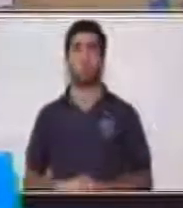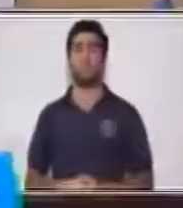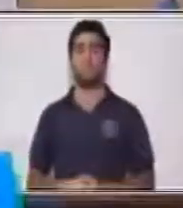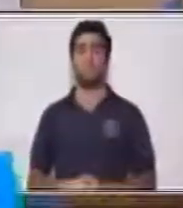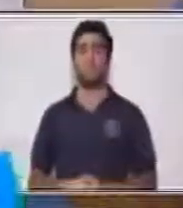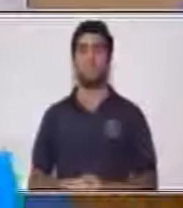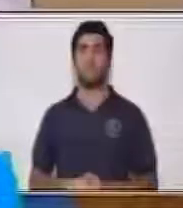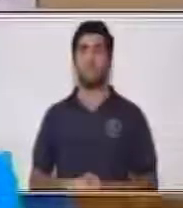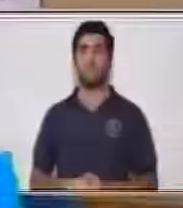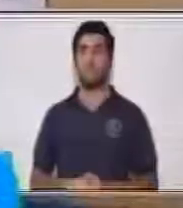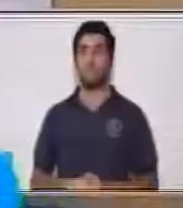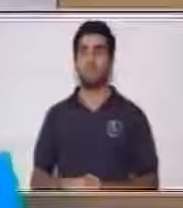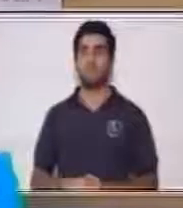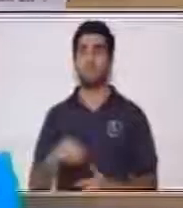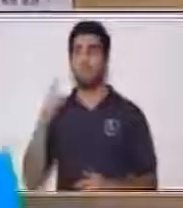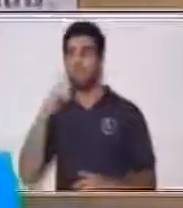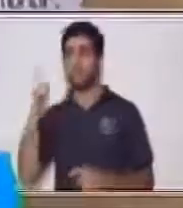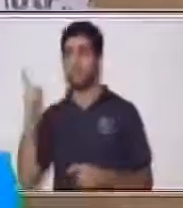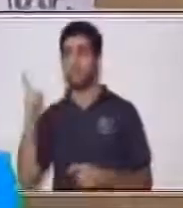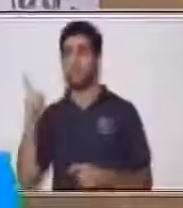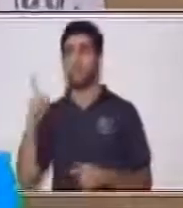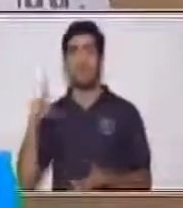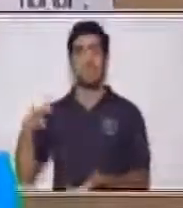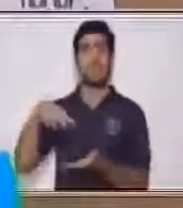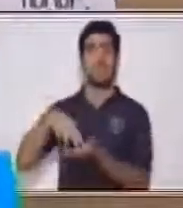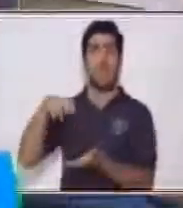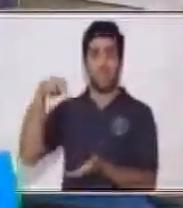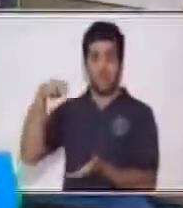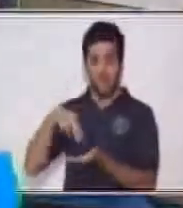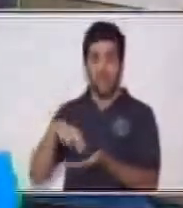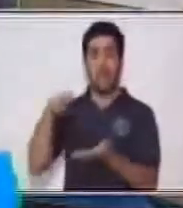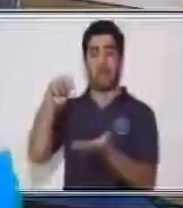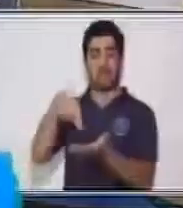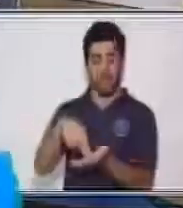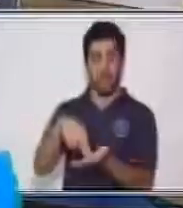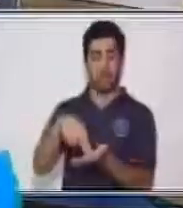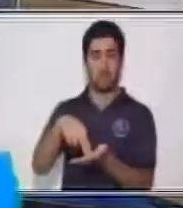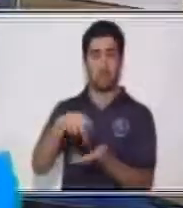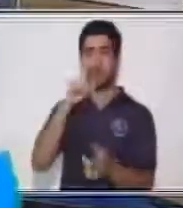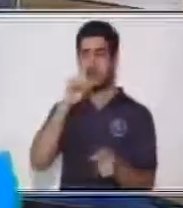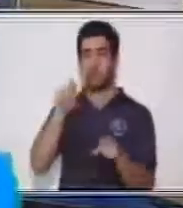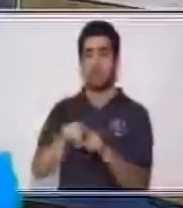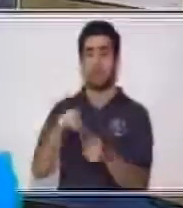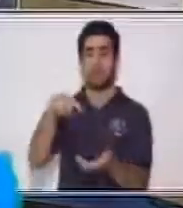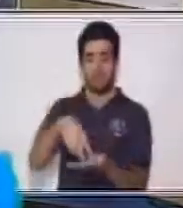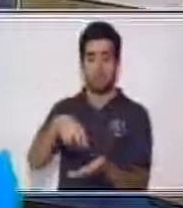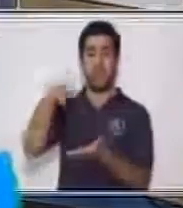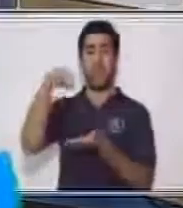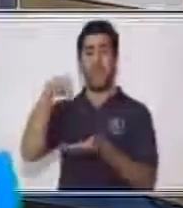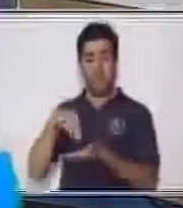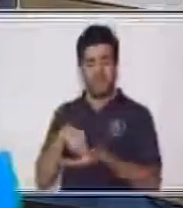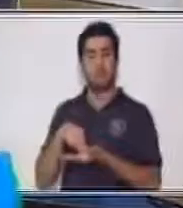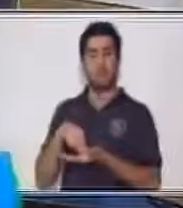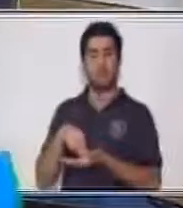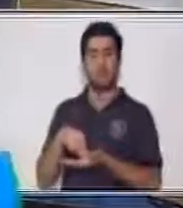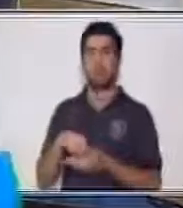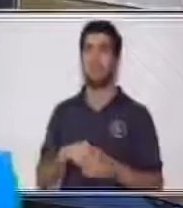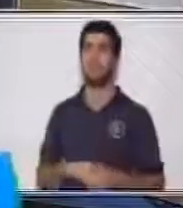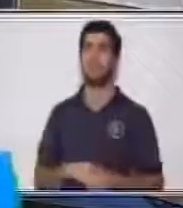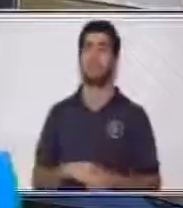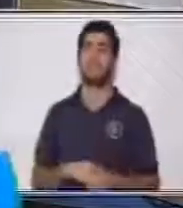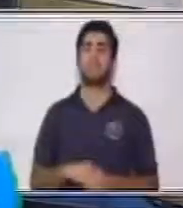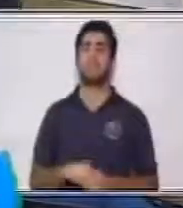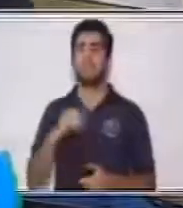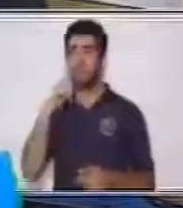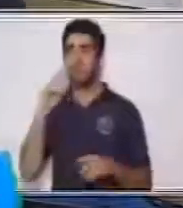la cabeza acá, que saltaba hacia adelante así, que saltaba hacia atrás así,